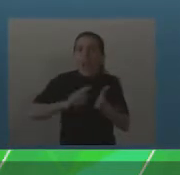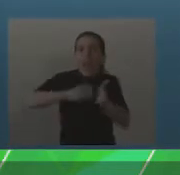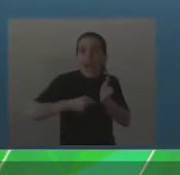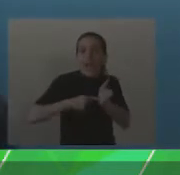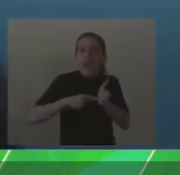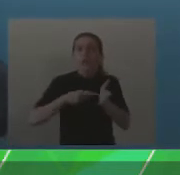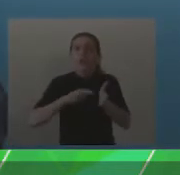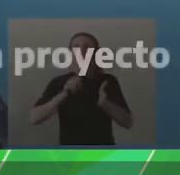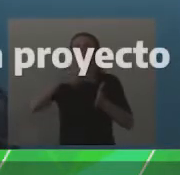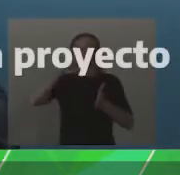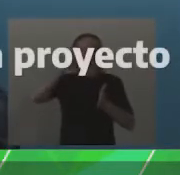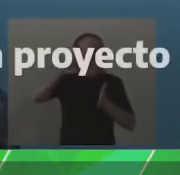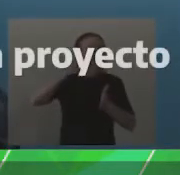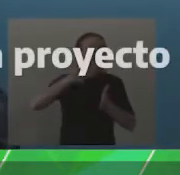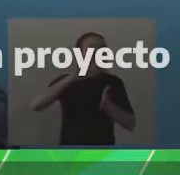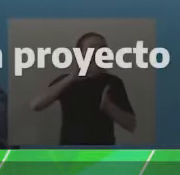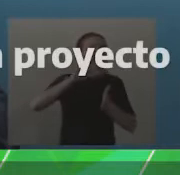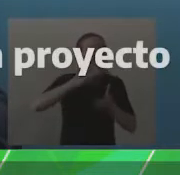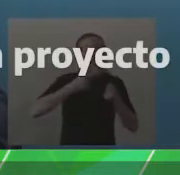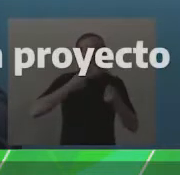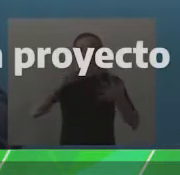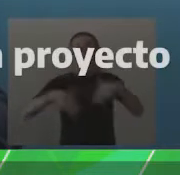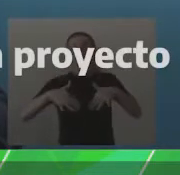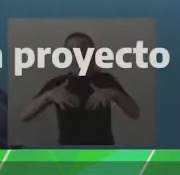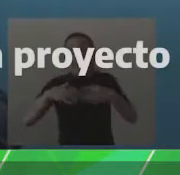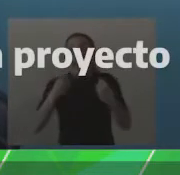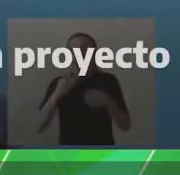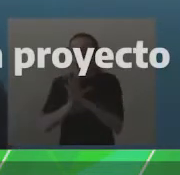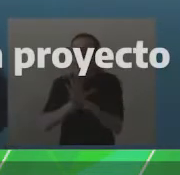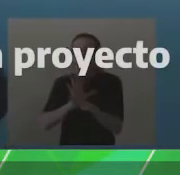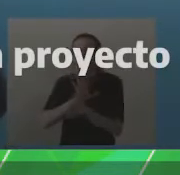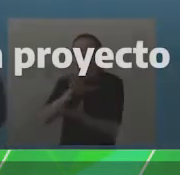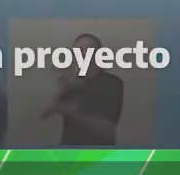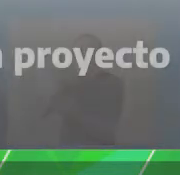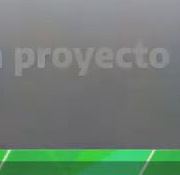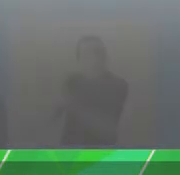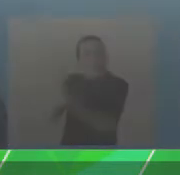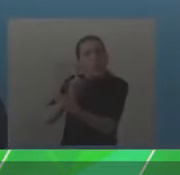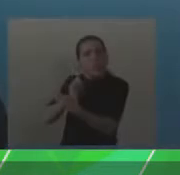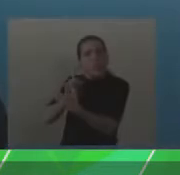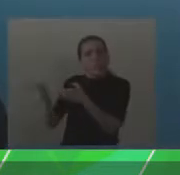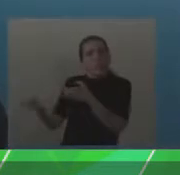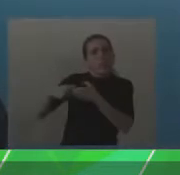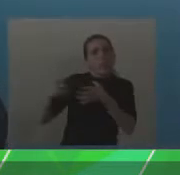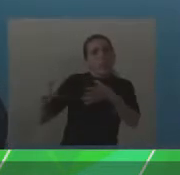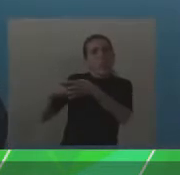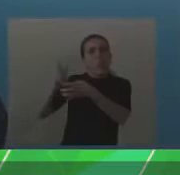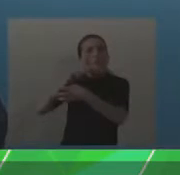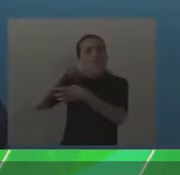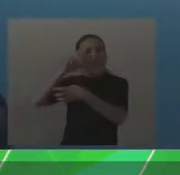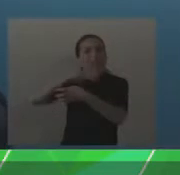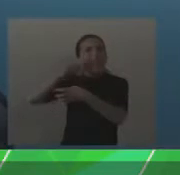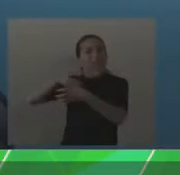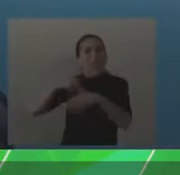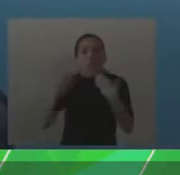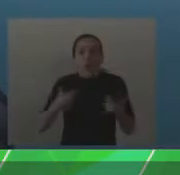con una falta de respeto hacia lo que somos los asesinos y hacia de muchas familias que están con mucha incertidumbre de cómo es el futuro de todo este